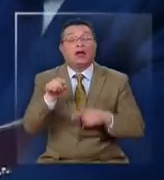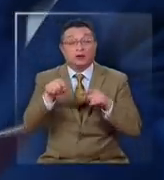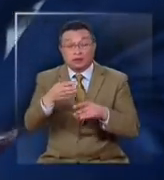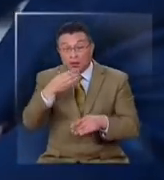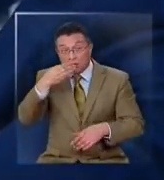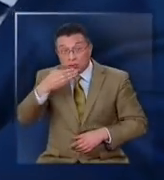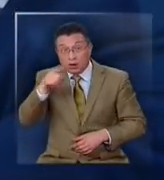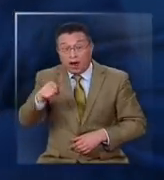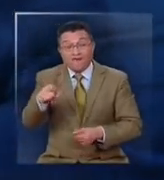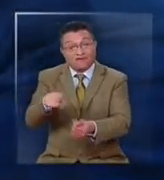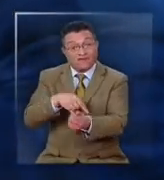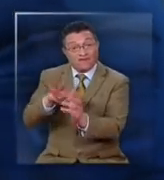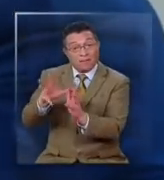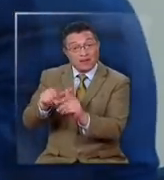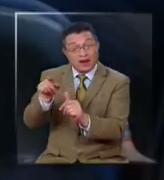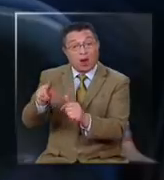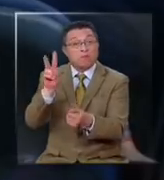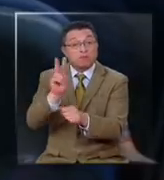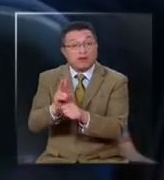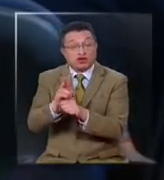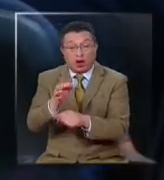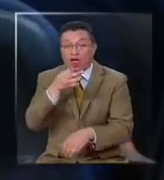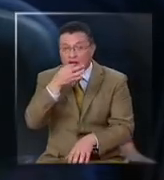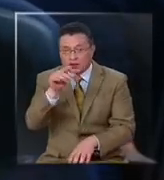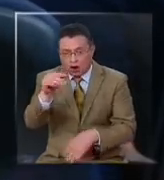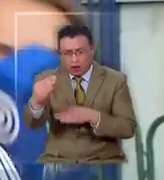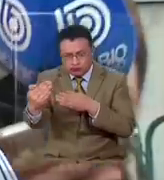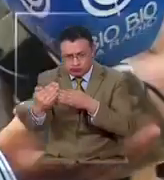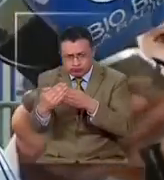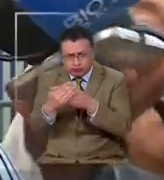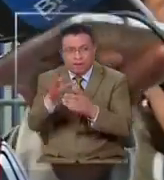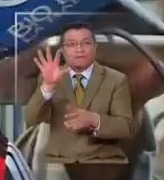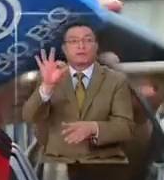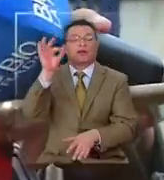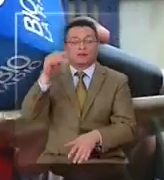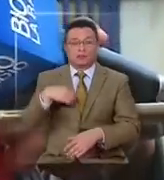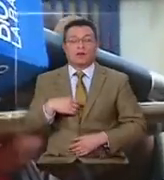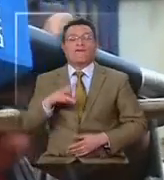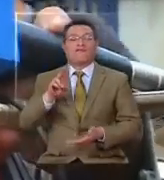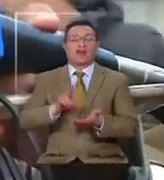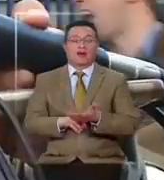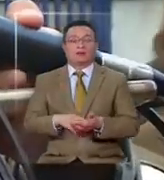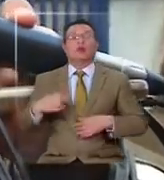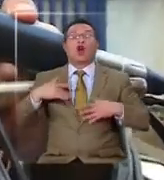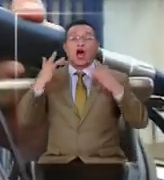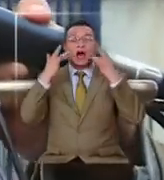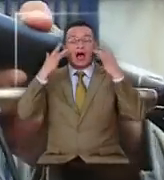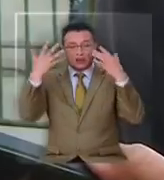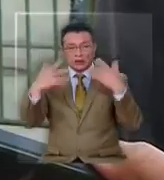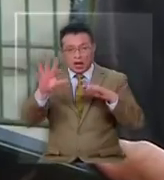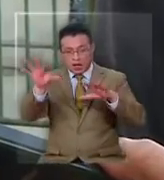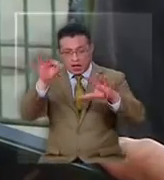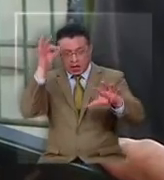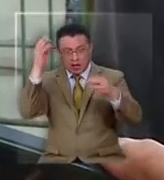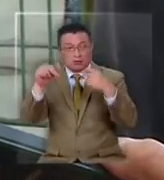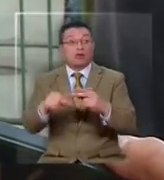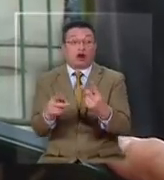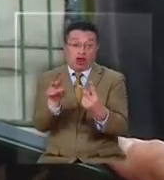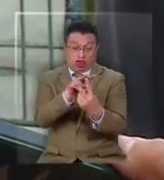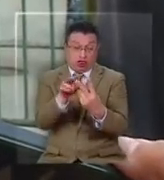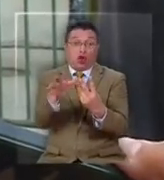los familiares del profesor creen estar más cerca de la verdad. Nos alegre porque se está aclarando todo lo que ha pasado. Estaban los